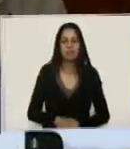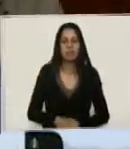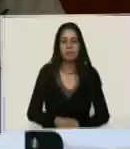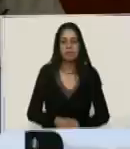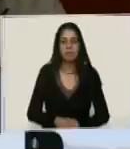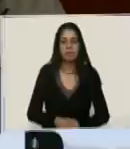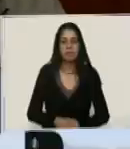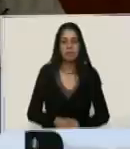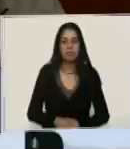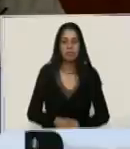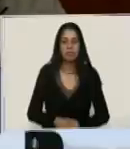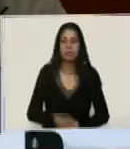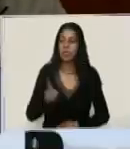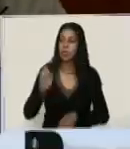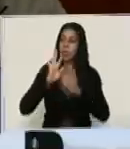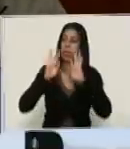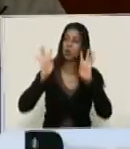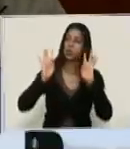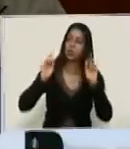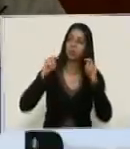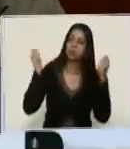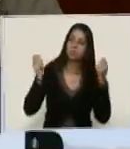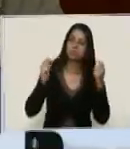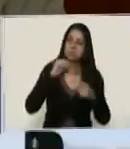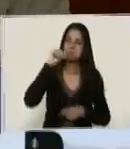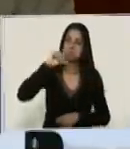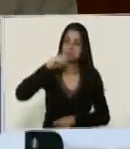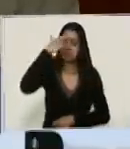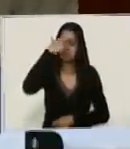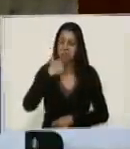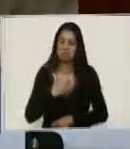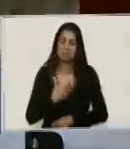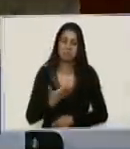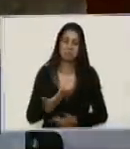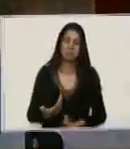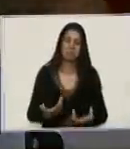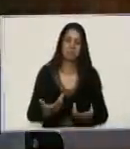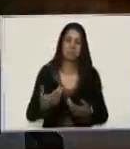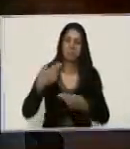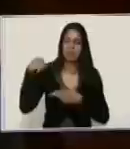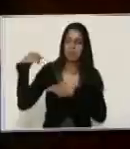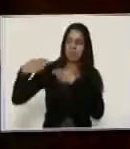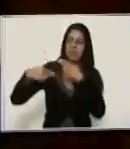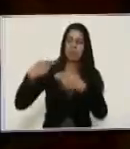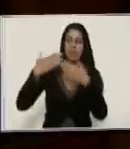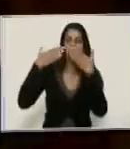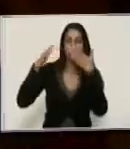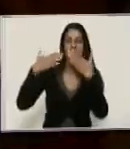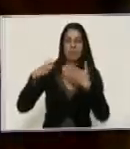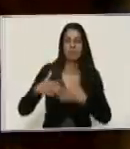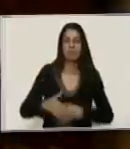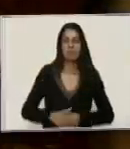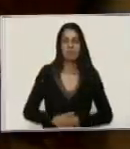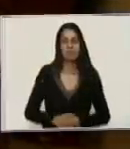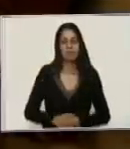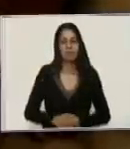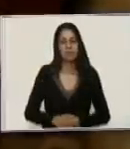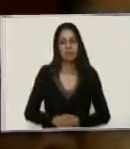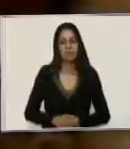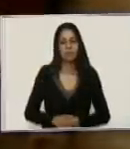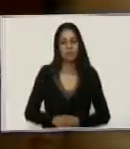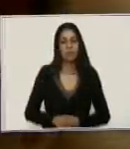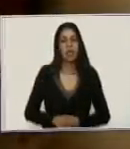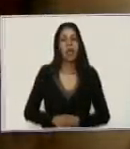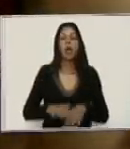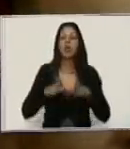declares el inepto, el más inepto de este siglo, de lo que va este siglo. Todos los